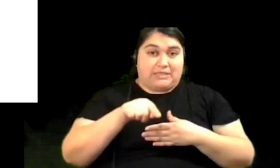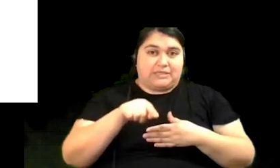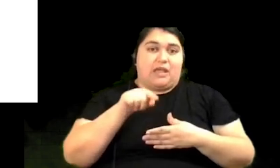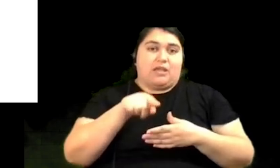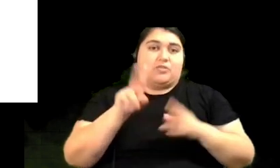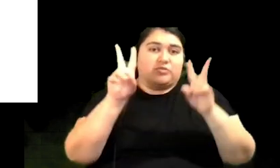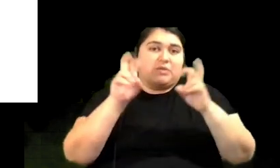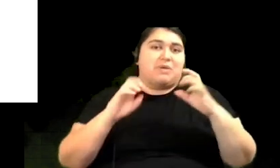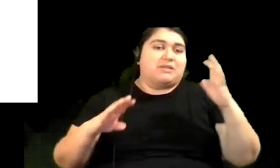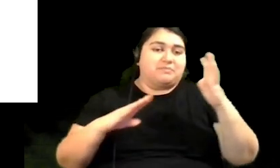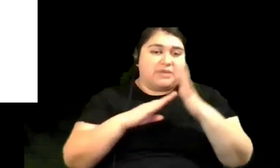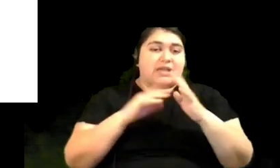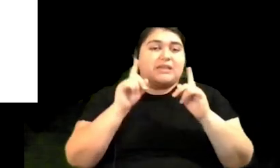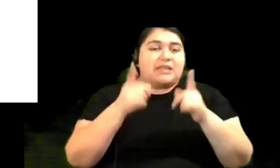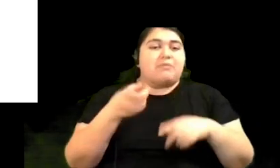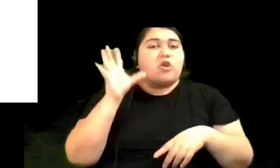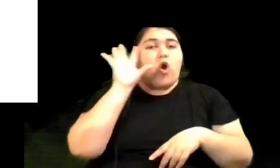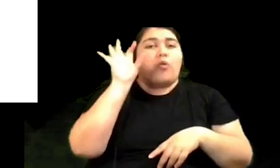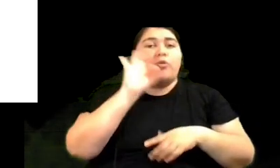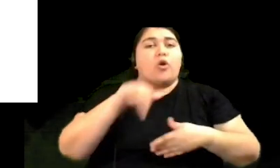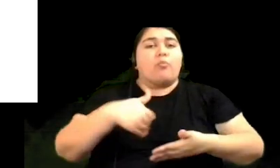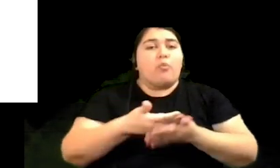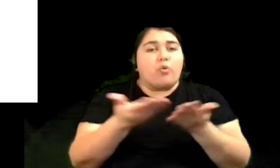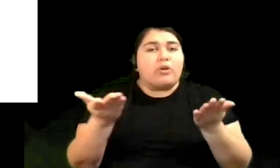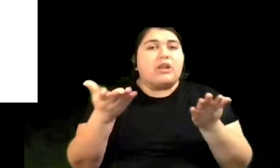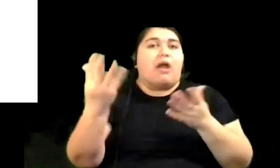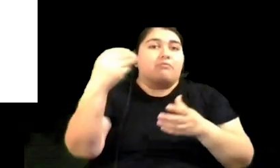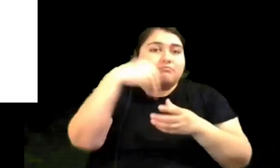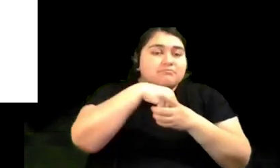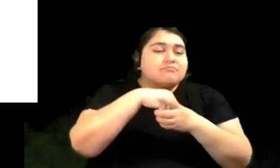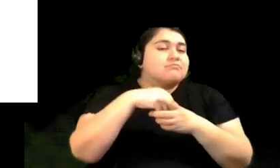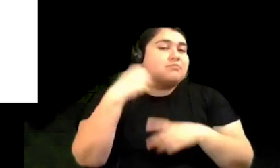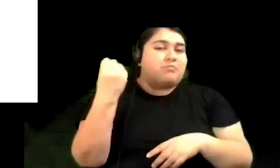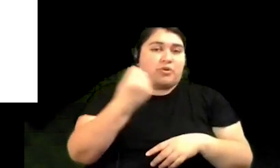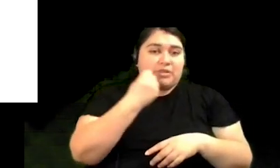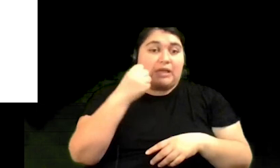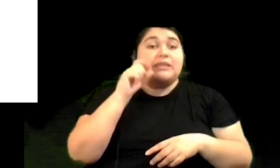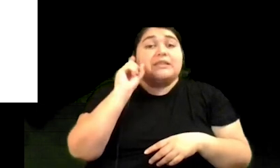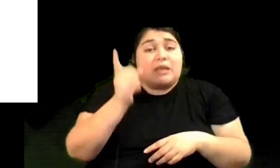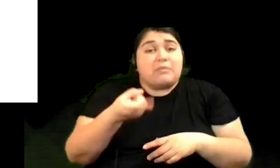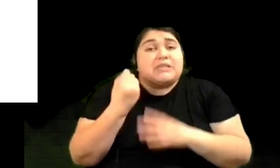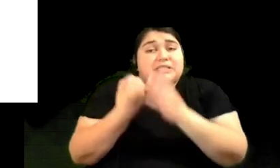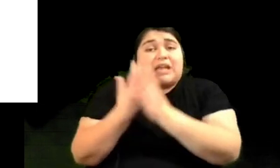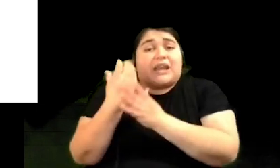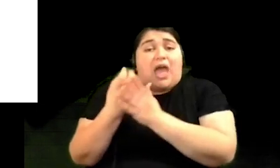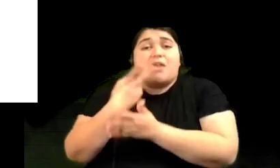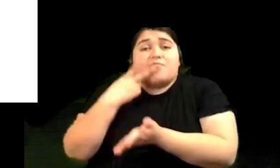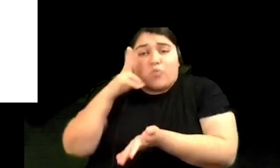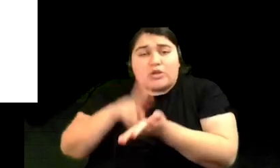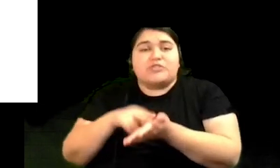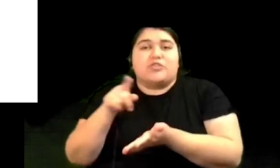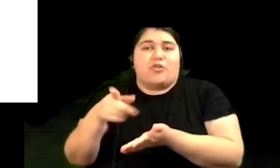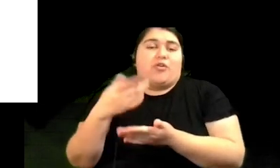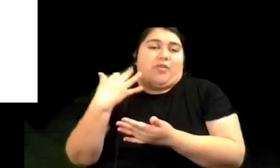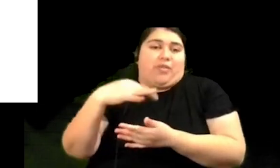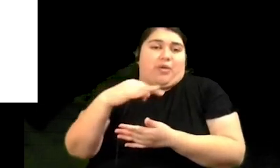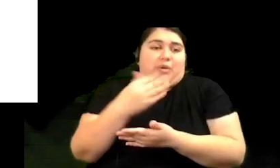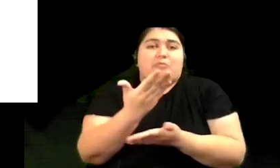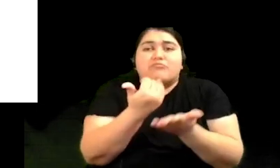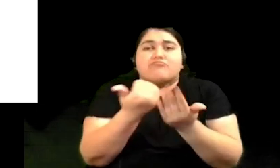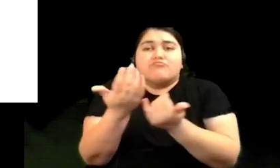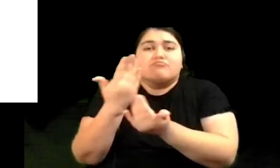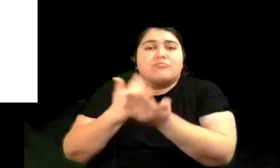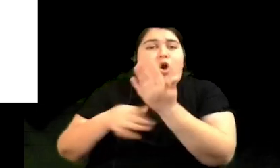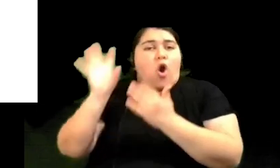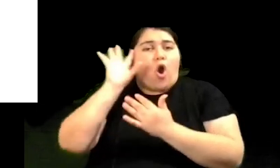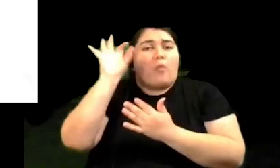central, la aceptación de la opinión pública. La opinión pública es muy importante, y más si se van a crear impuestos. Por eso en su momento lo que se quería hacer con